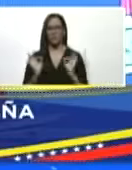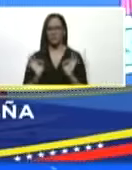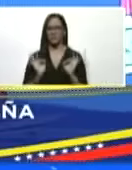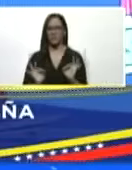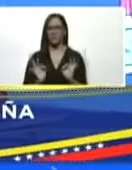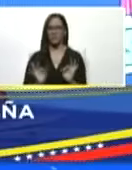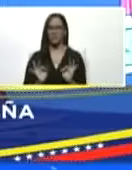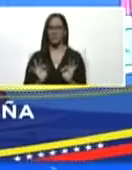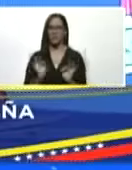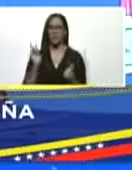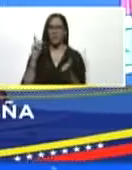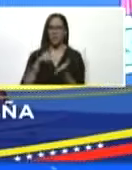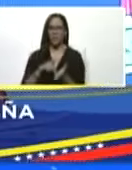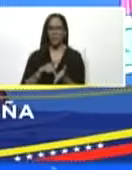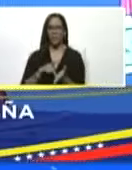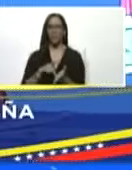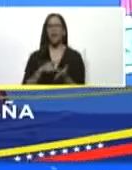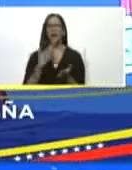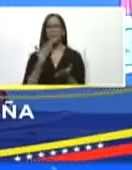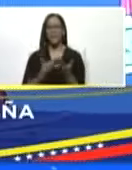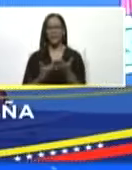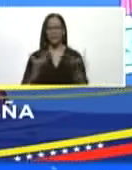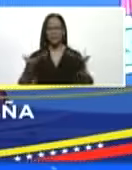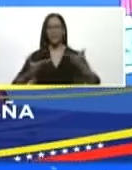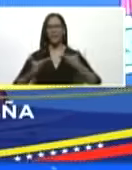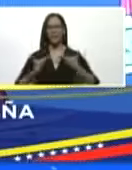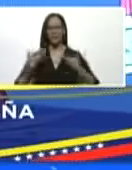pedir inspiración a los ancestros,